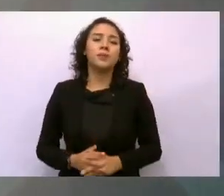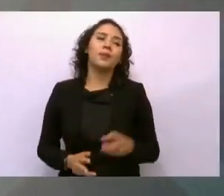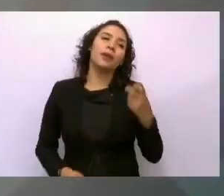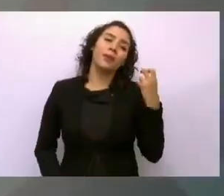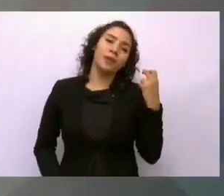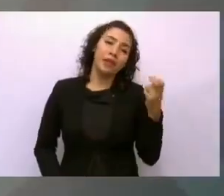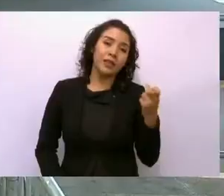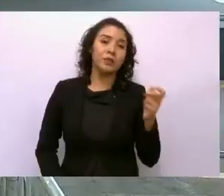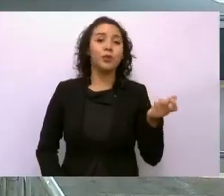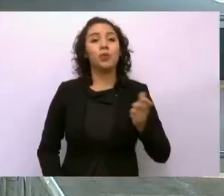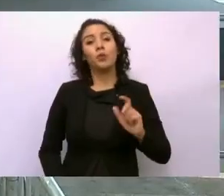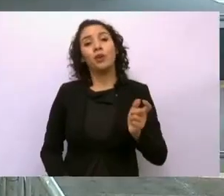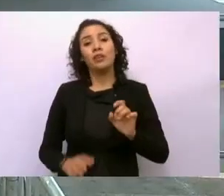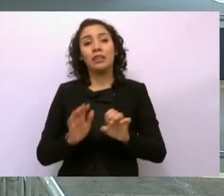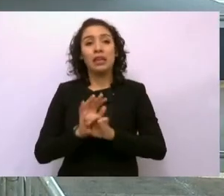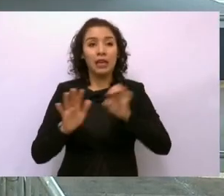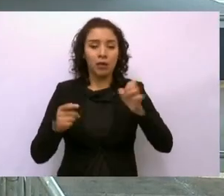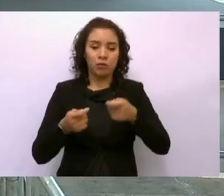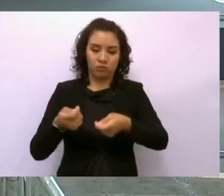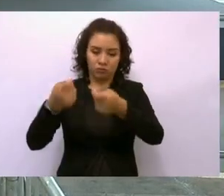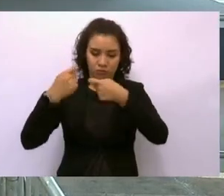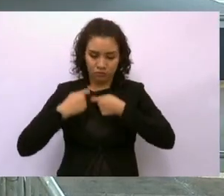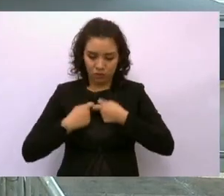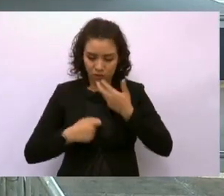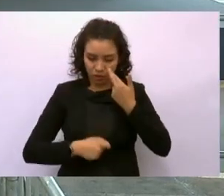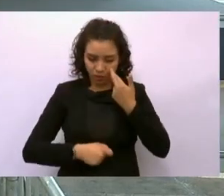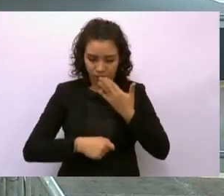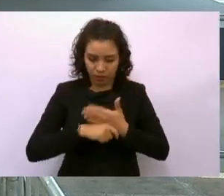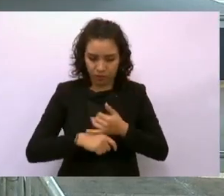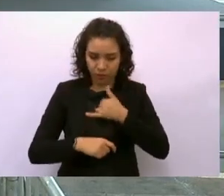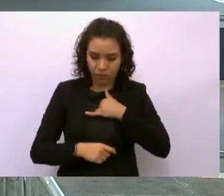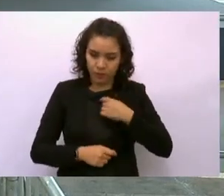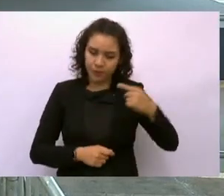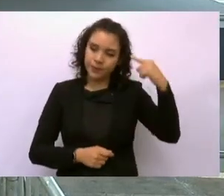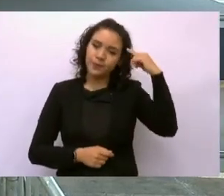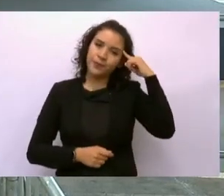desde que entramos dijimos vamos a